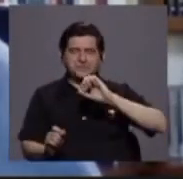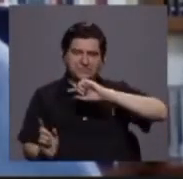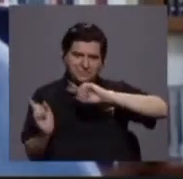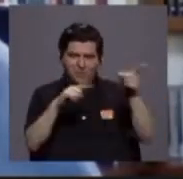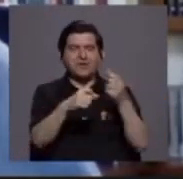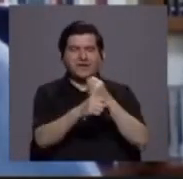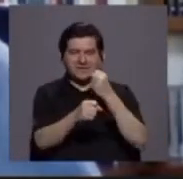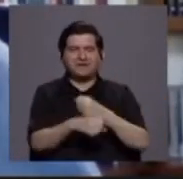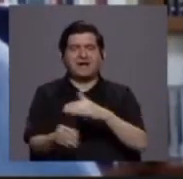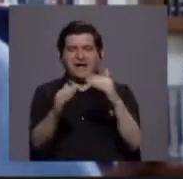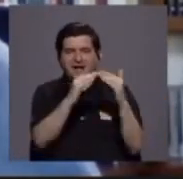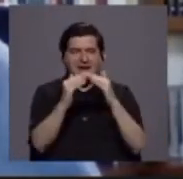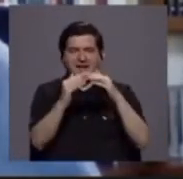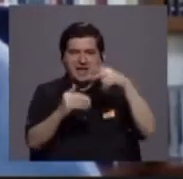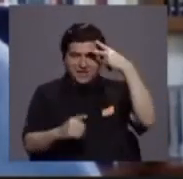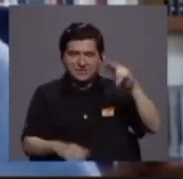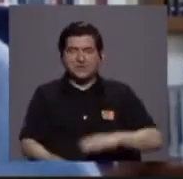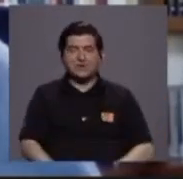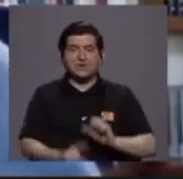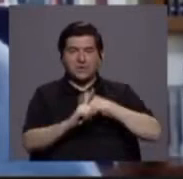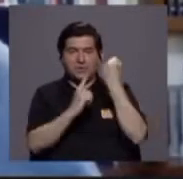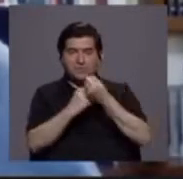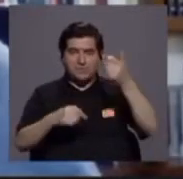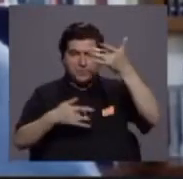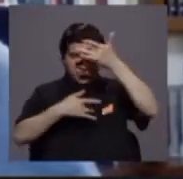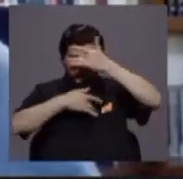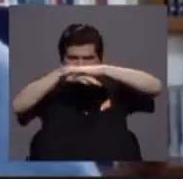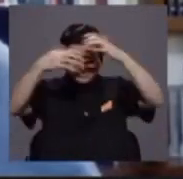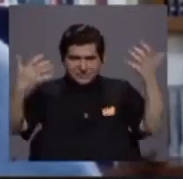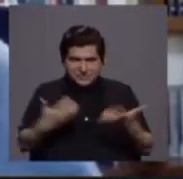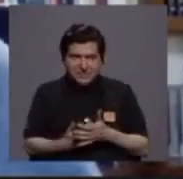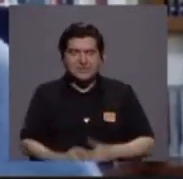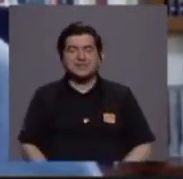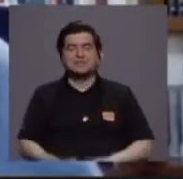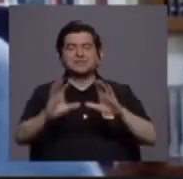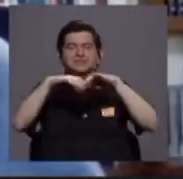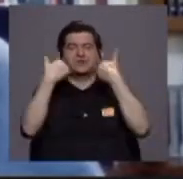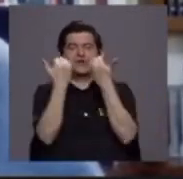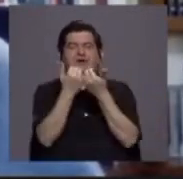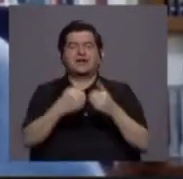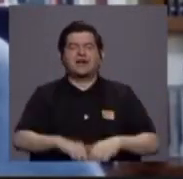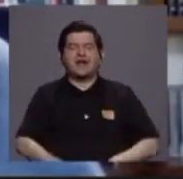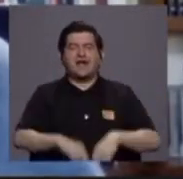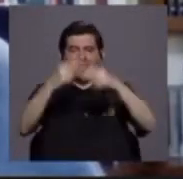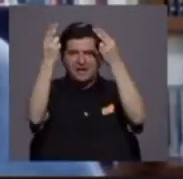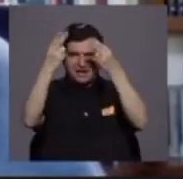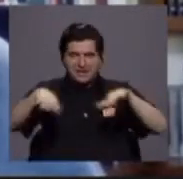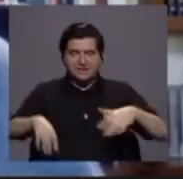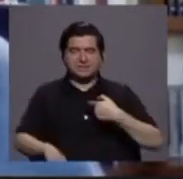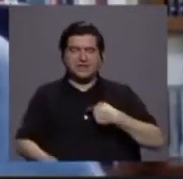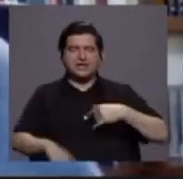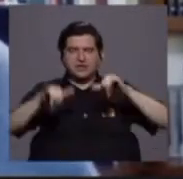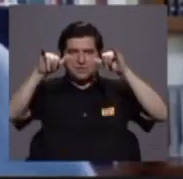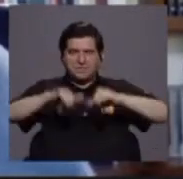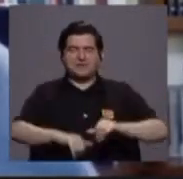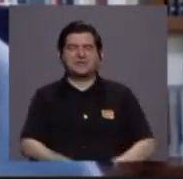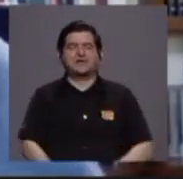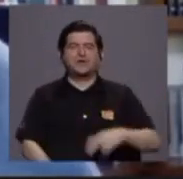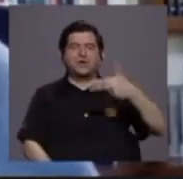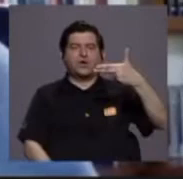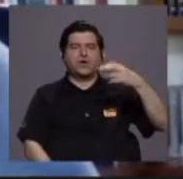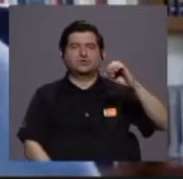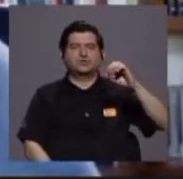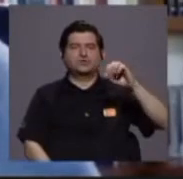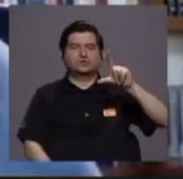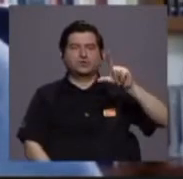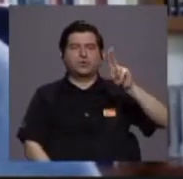Por cuestiones de la pandemia damos clases a distancia y bueno, no me muevo de Cholula, que es precisamente donde está